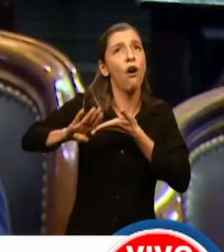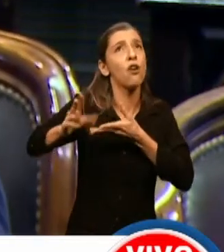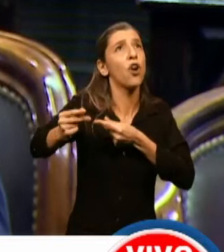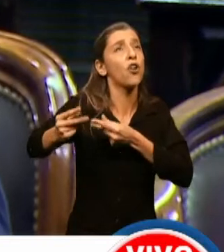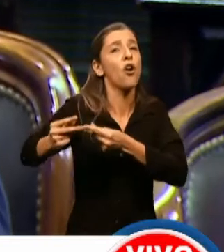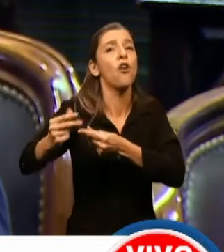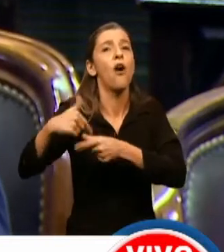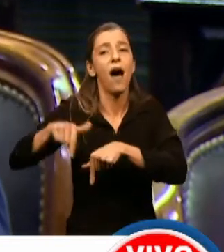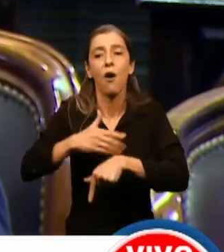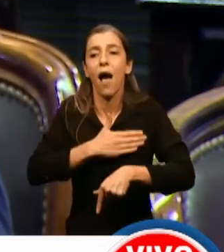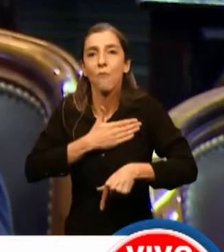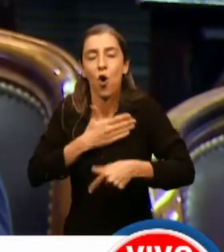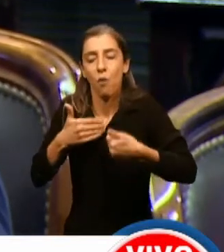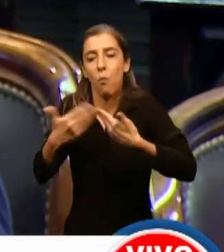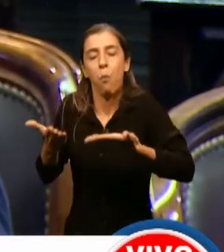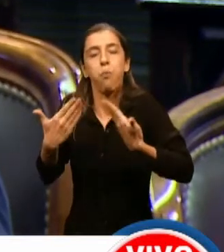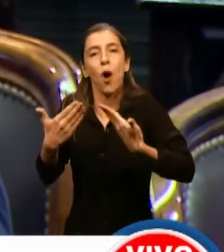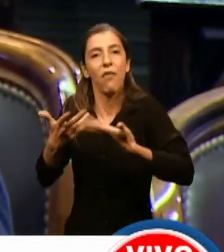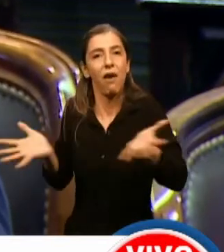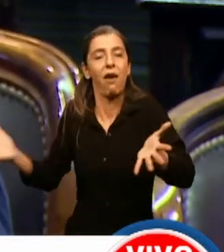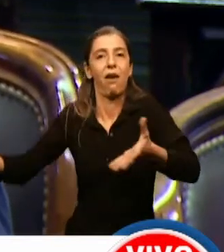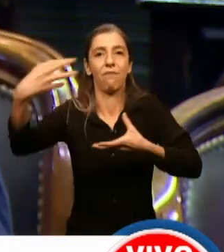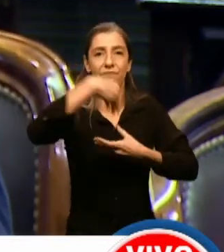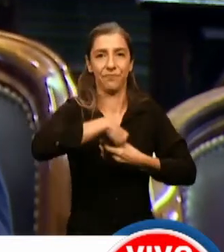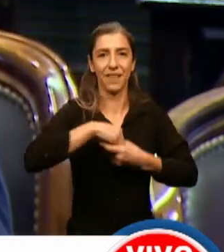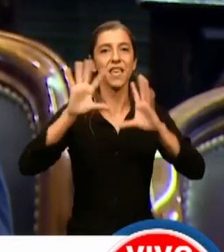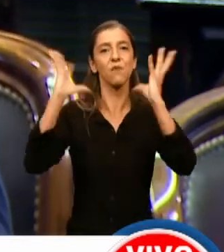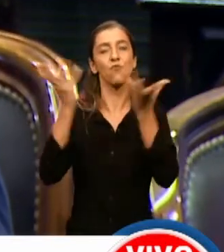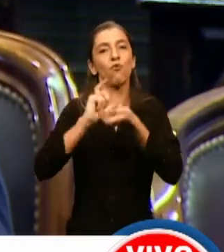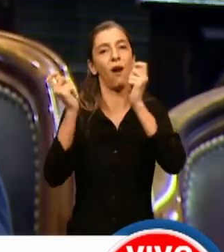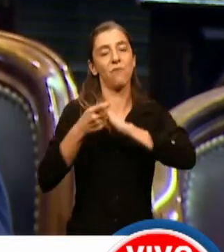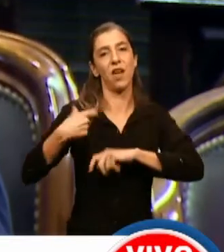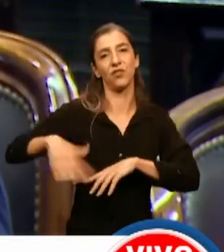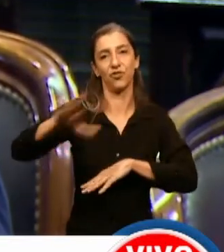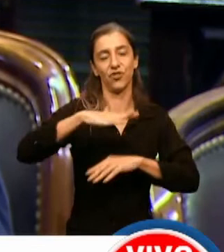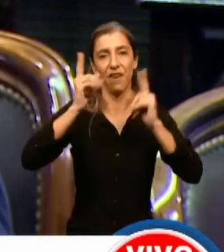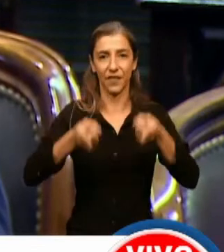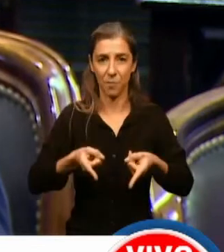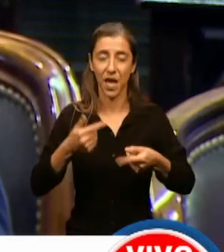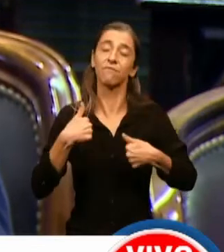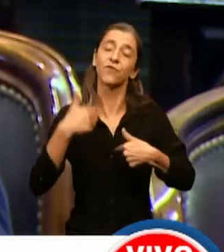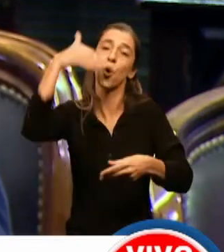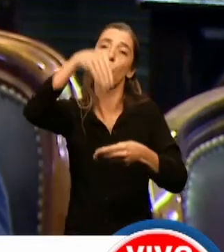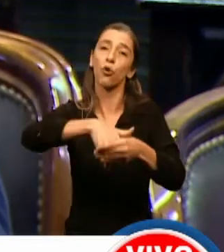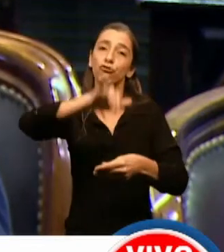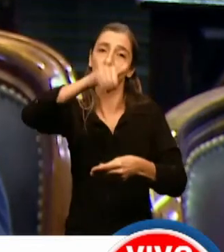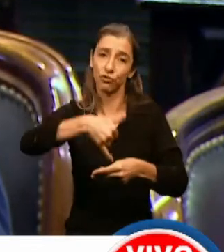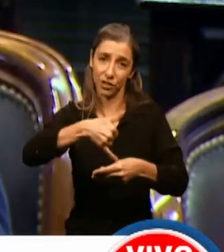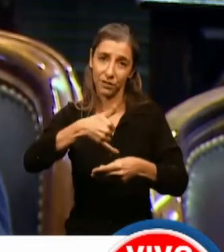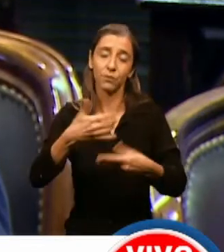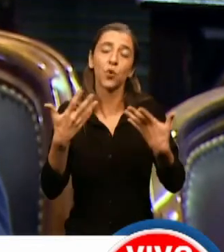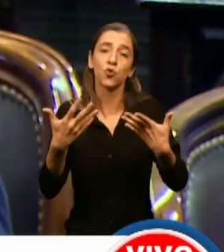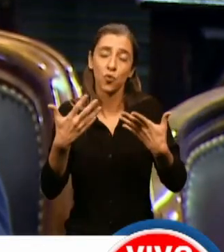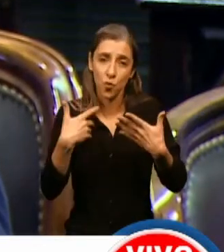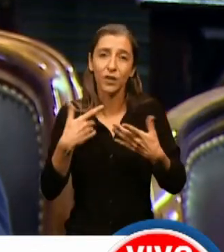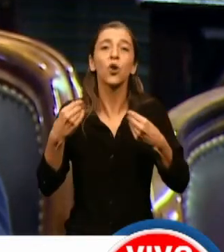para cambiar el mundo, en definitiva, nuestra sociedad. Mi voto esta noche va a ser positivo y acompañando